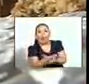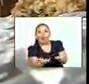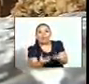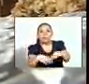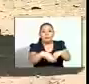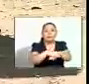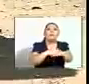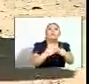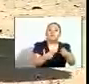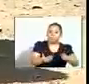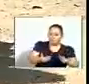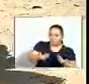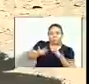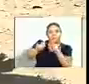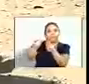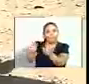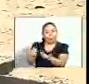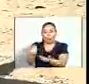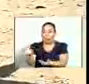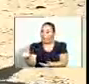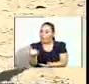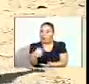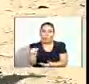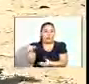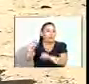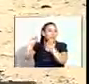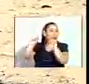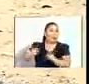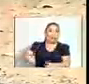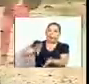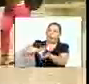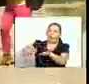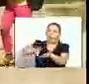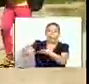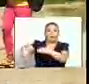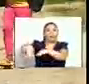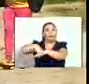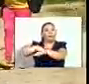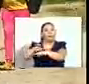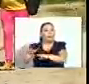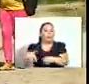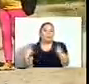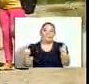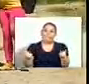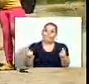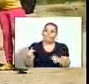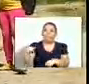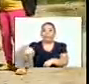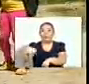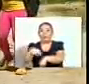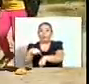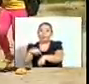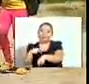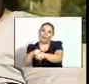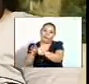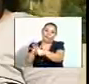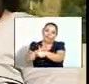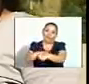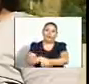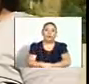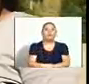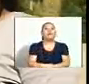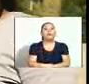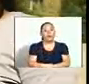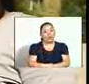se le regalará a personas que no pueden comprar calzado por la actual situación económica que atraviesan. Ya